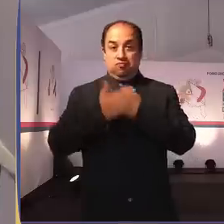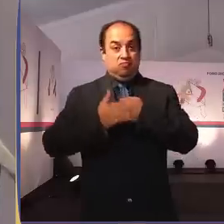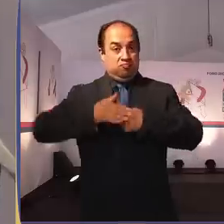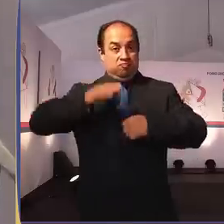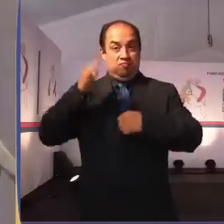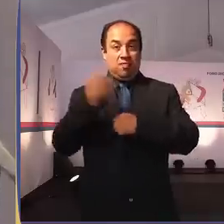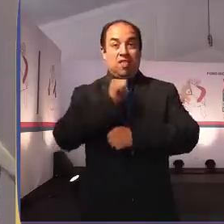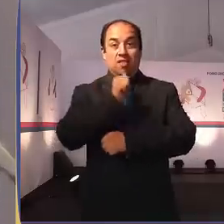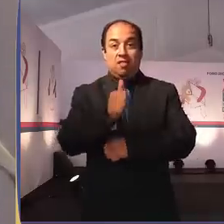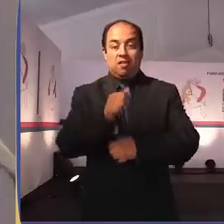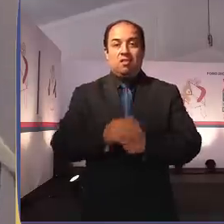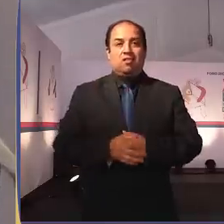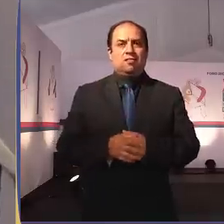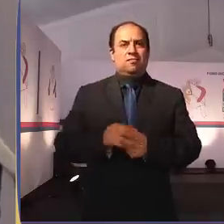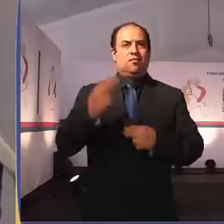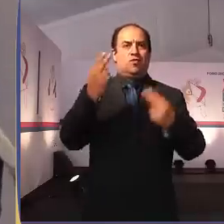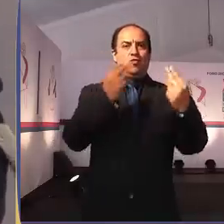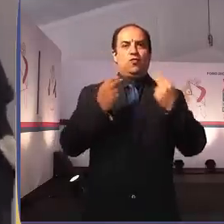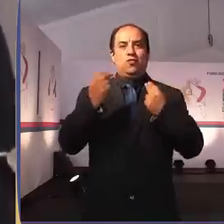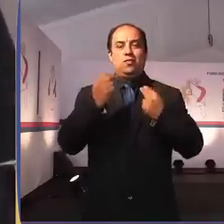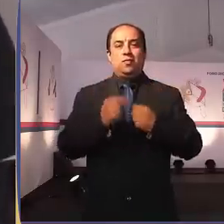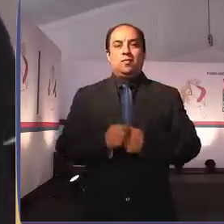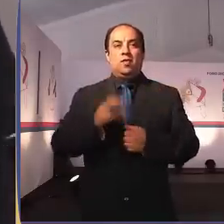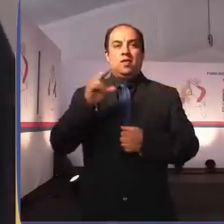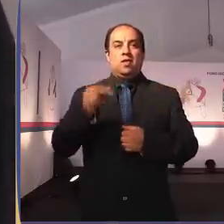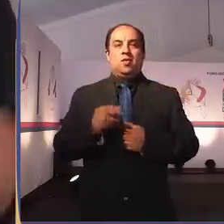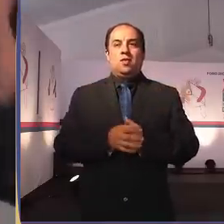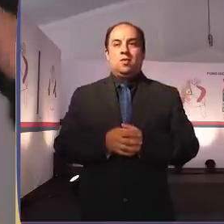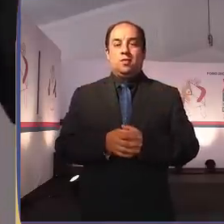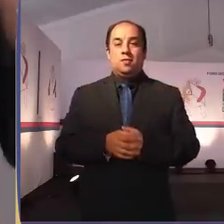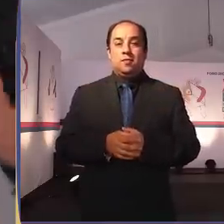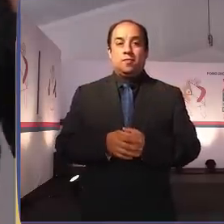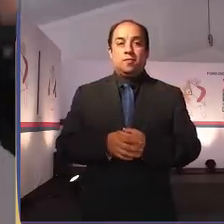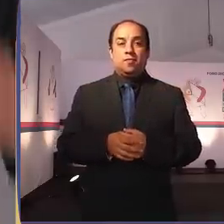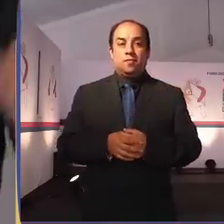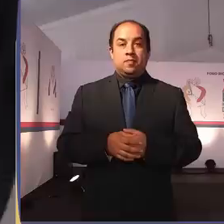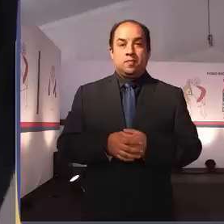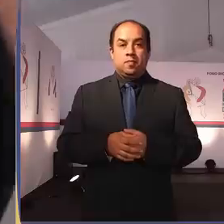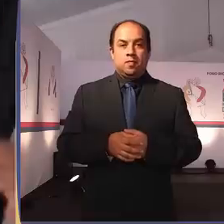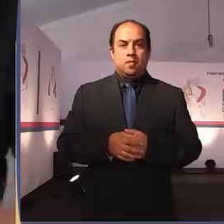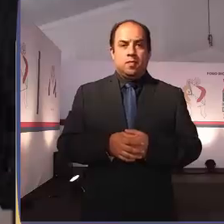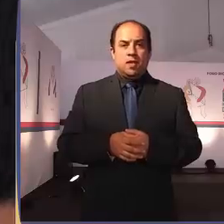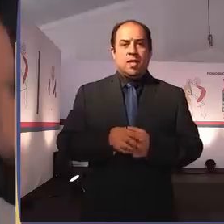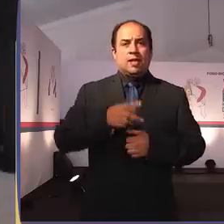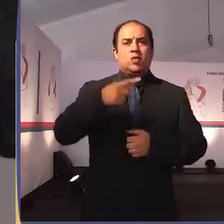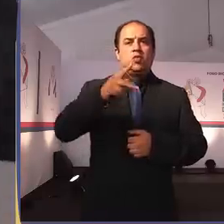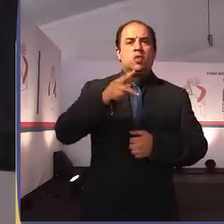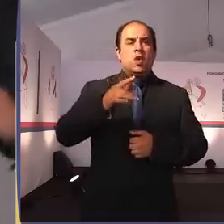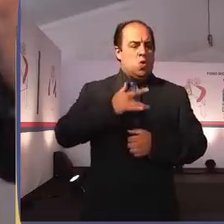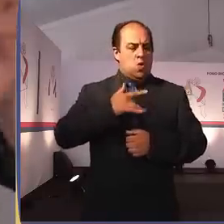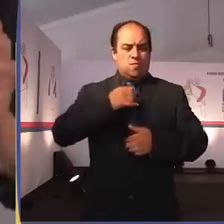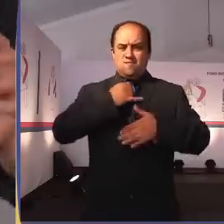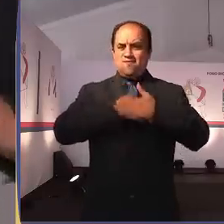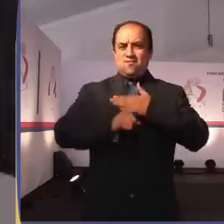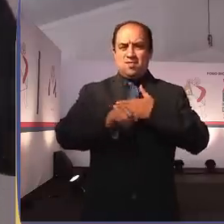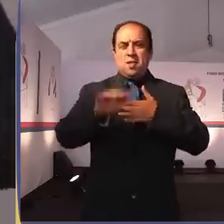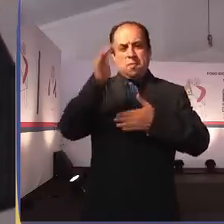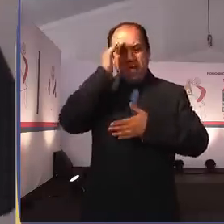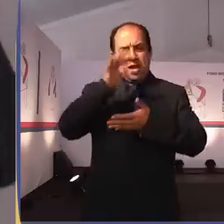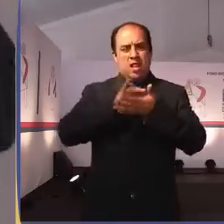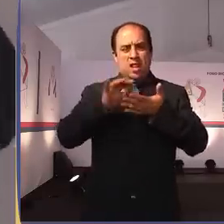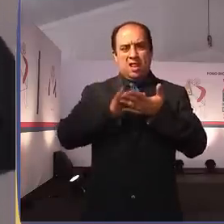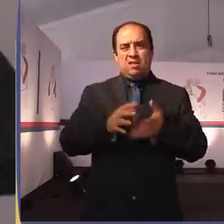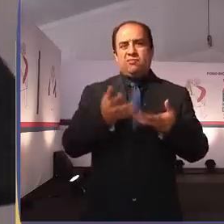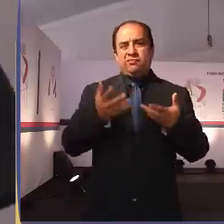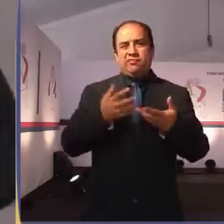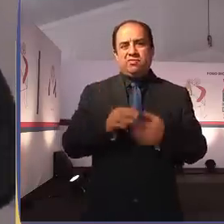convenciste de que no hay que leer. Hay alguien que está diciendo no, pero con ganas. A ver, ¿quién cree en el fondo profundo de su corazón que leer, qué hueva, leer, qué